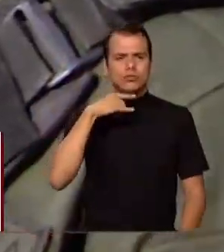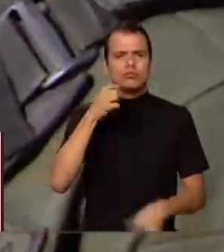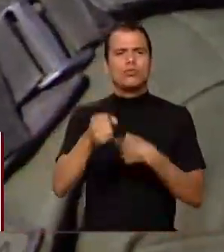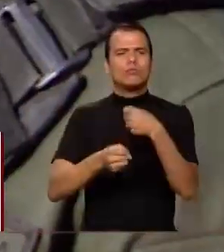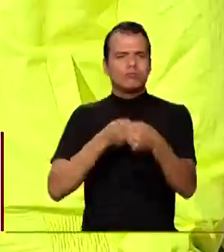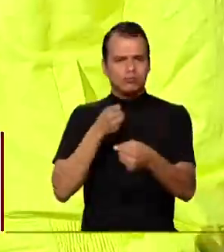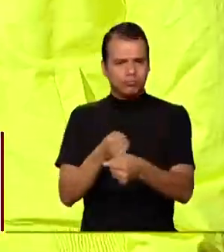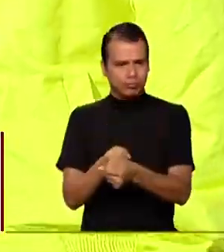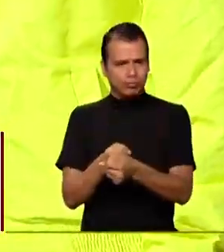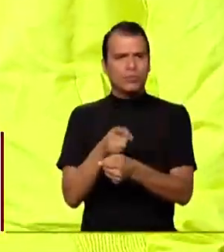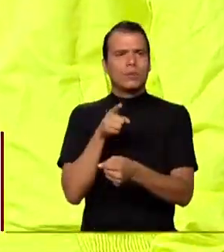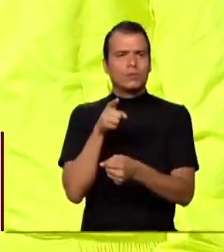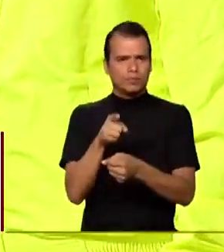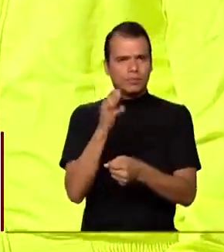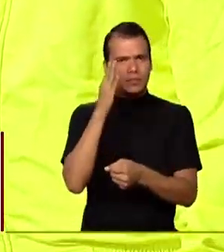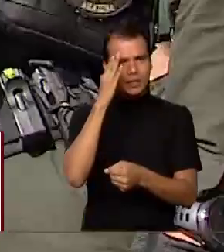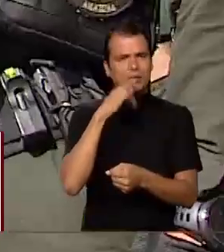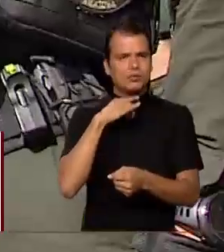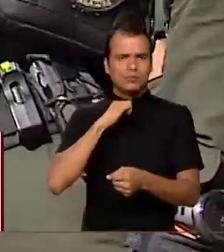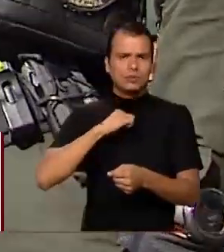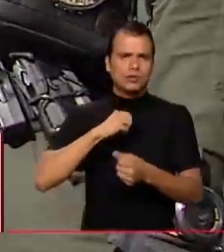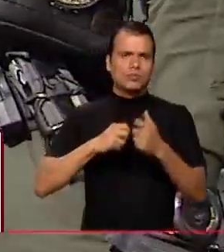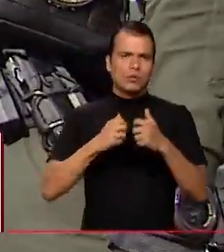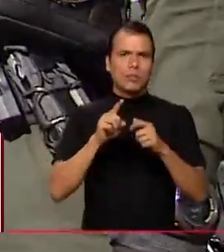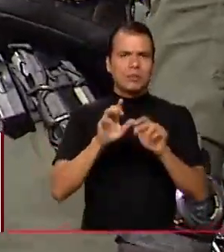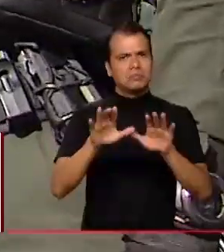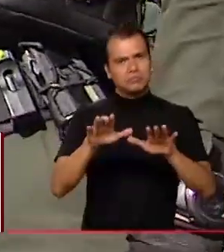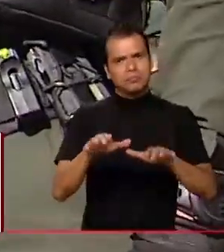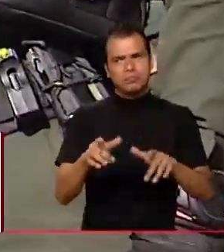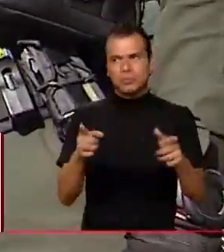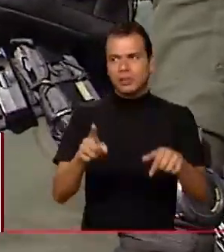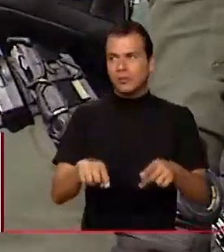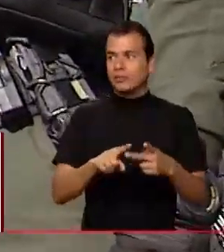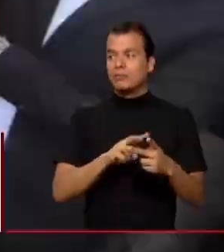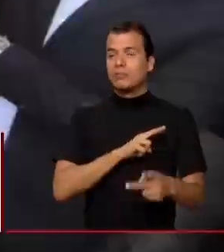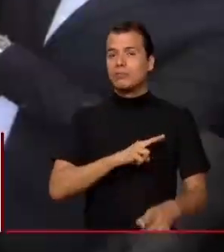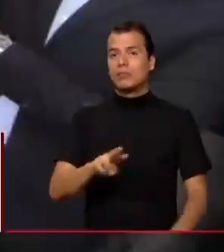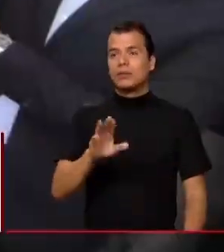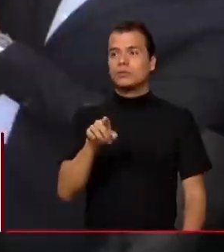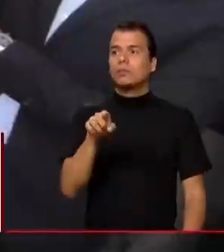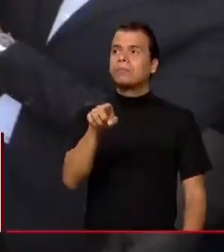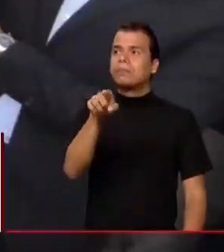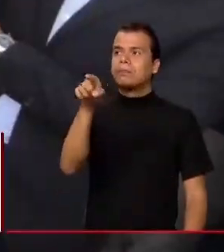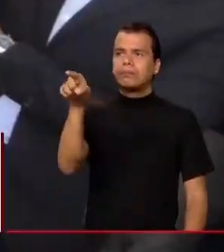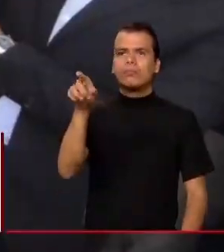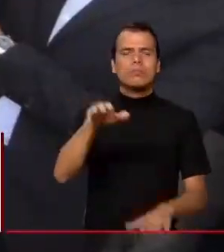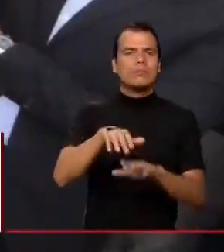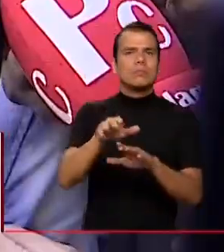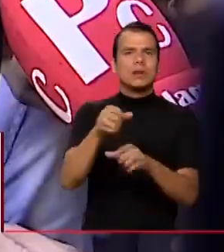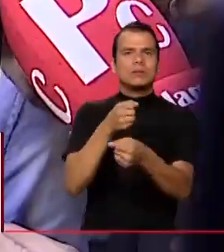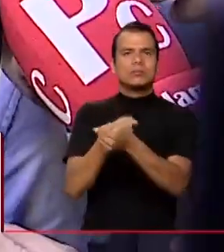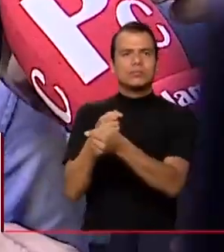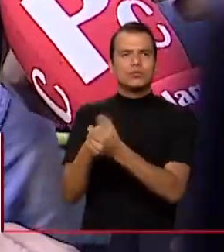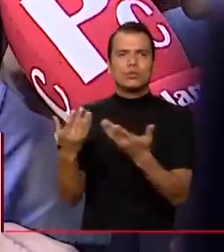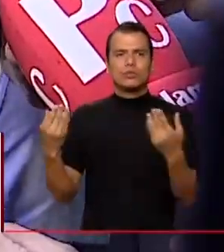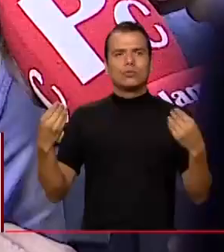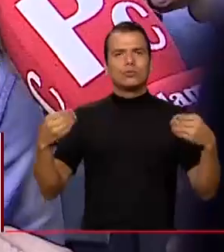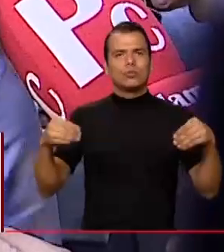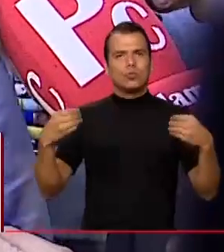tiene algunos problemas, aunque está un poquito más calmado, y en el Valle del Cauca, pues vamos a reforzar Buenaventura,